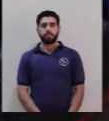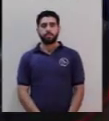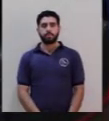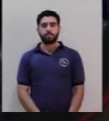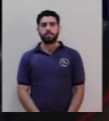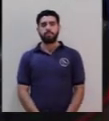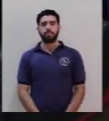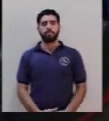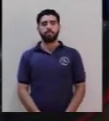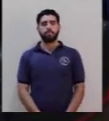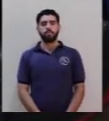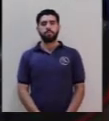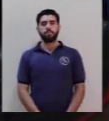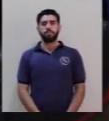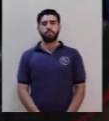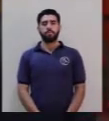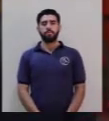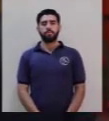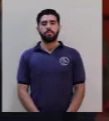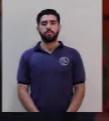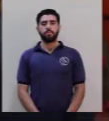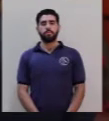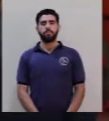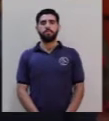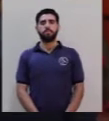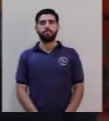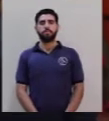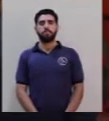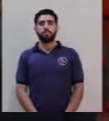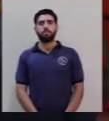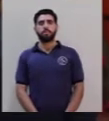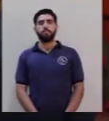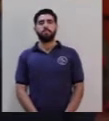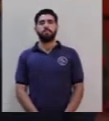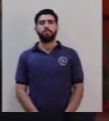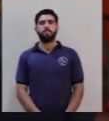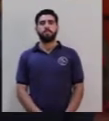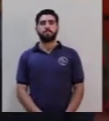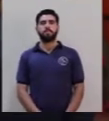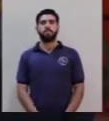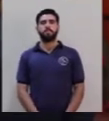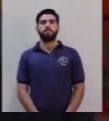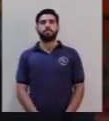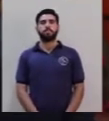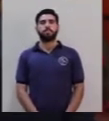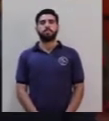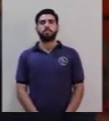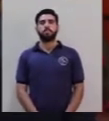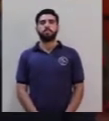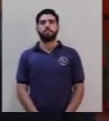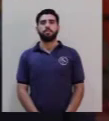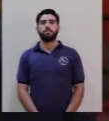Richinkeri, Manka, Kurwachita, Itzelal, Chipam, Hakaslem. Al estar en casa, las personas consideran que no tienen nada que hacer. Los